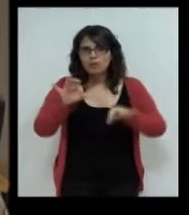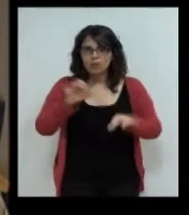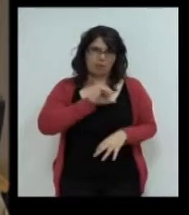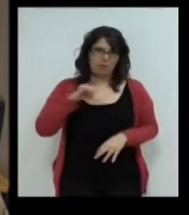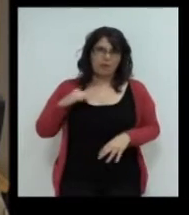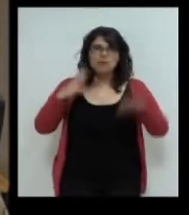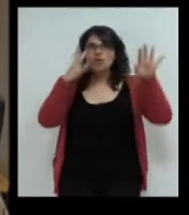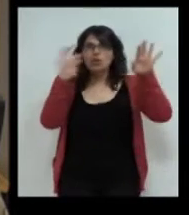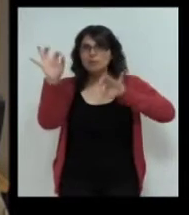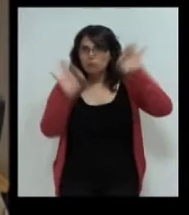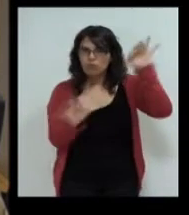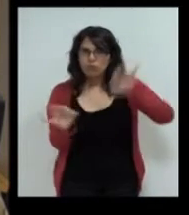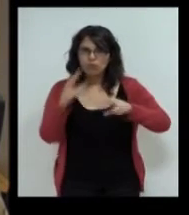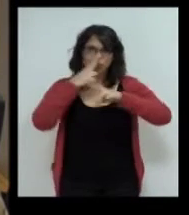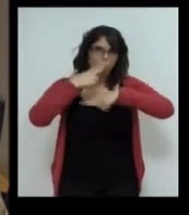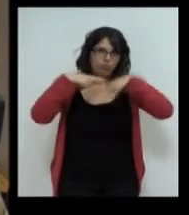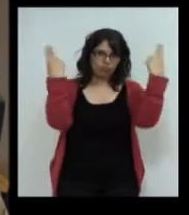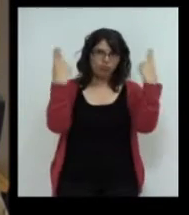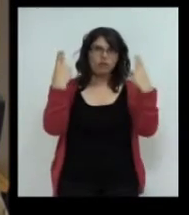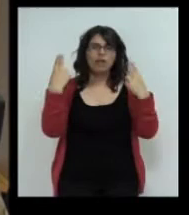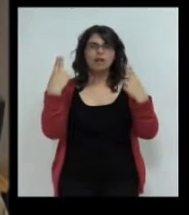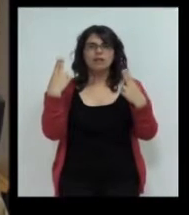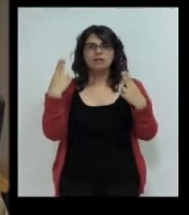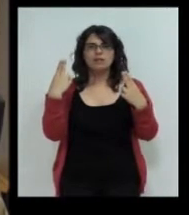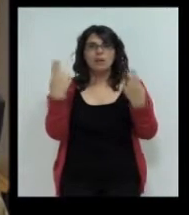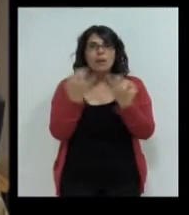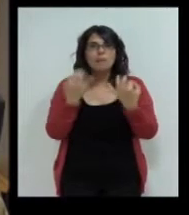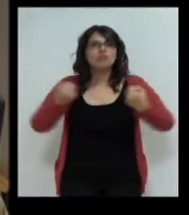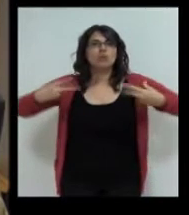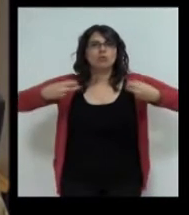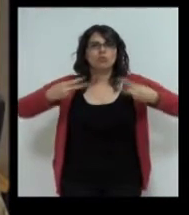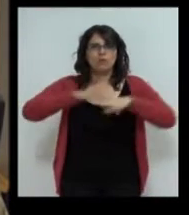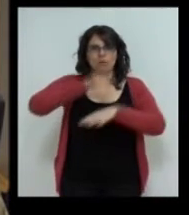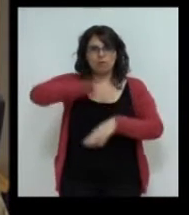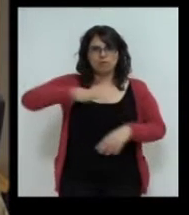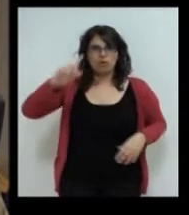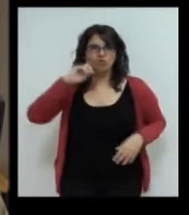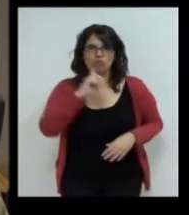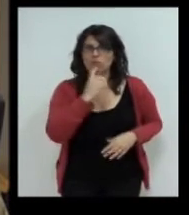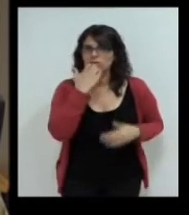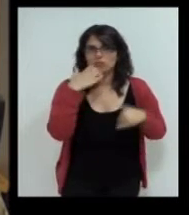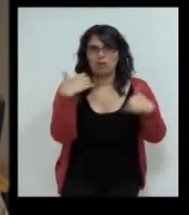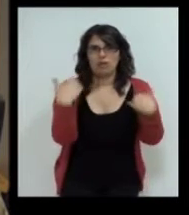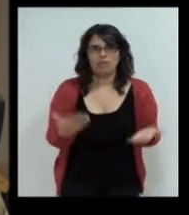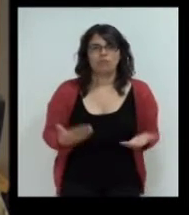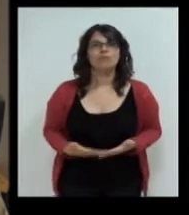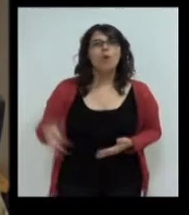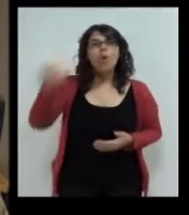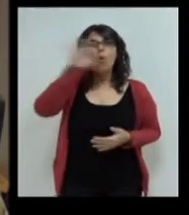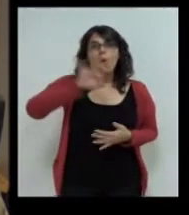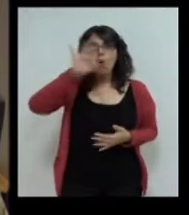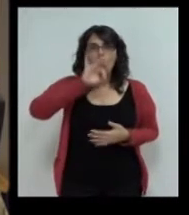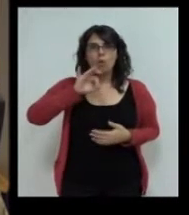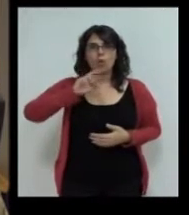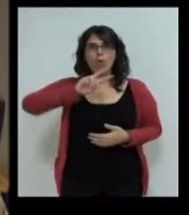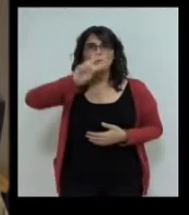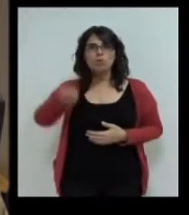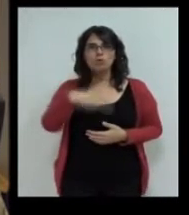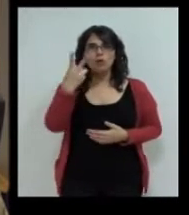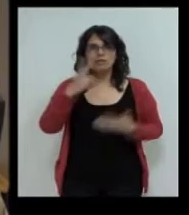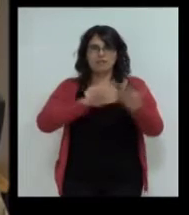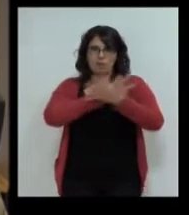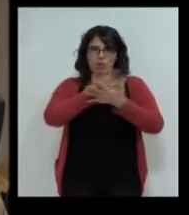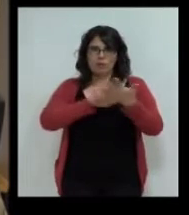90% si son públicas de subtitulación para personas sordas, o 2 horas de lengua